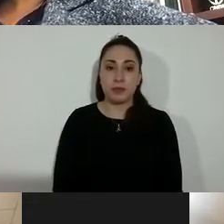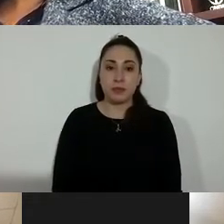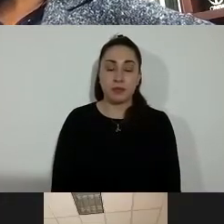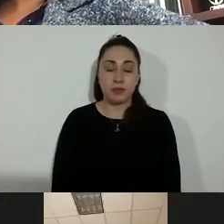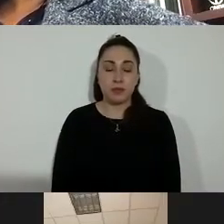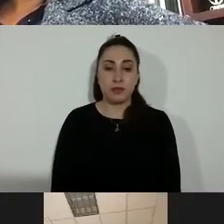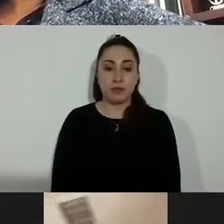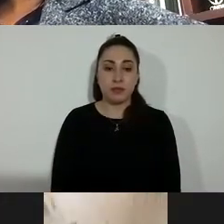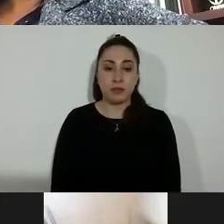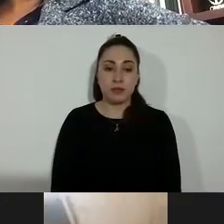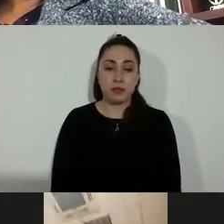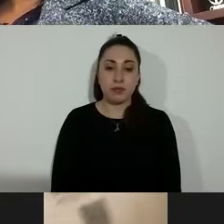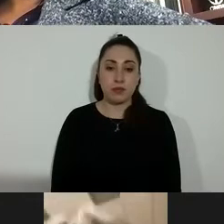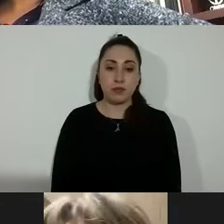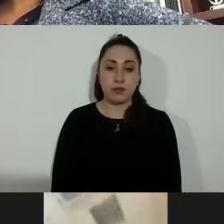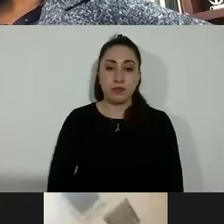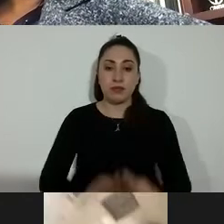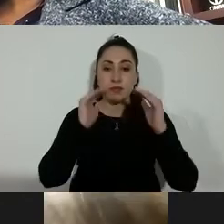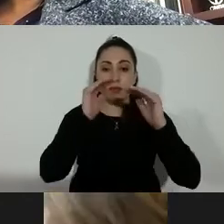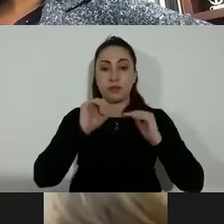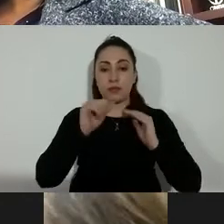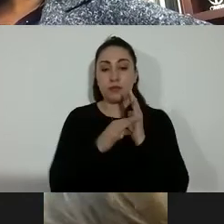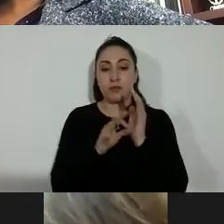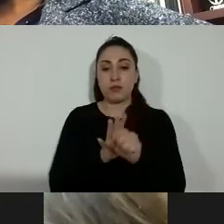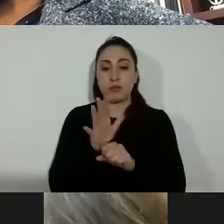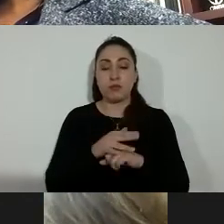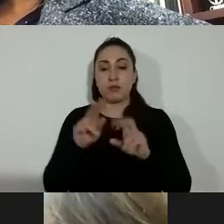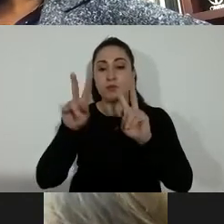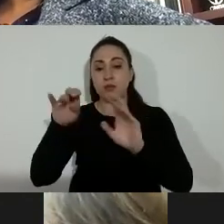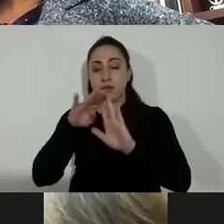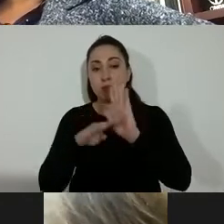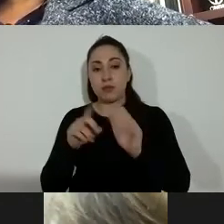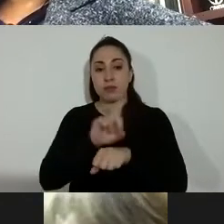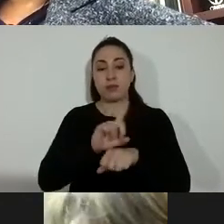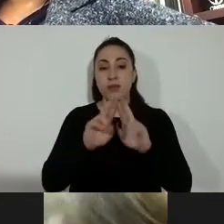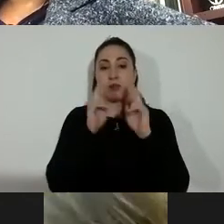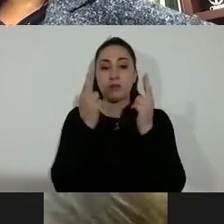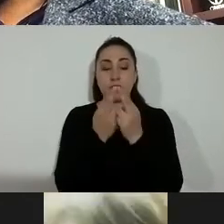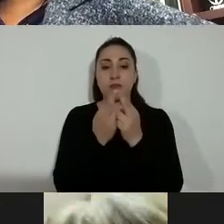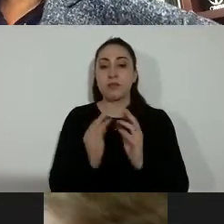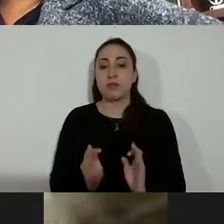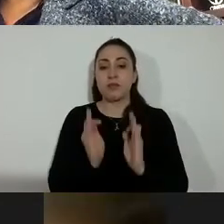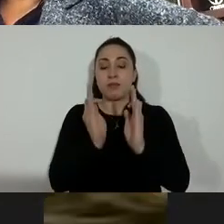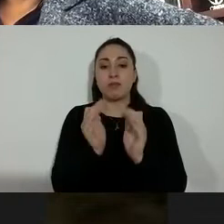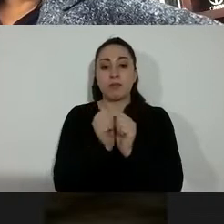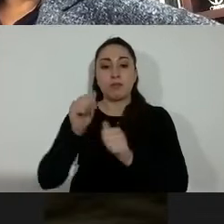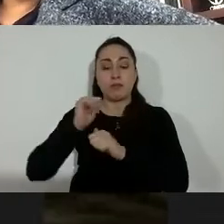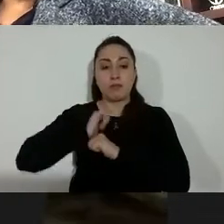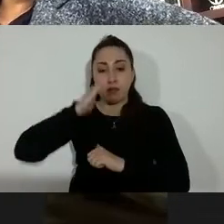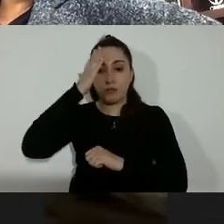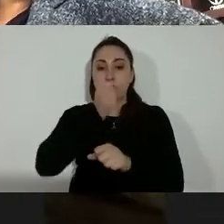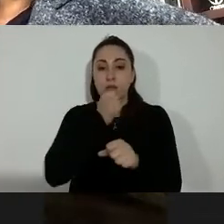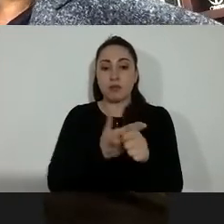Muchas gracias, secretario. El siguiente punto es relativo a la sesión ordinaria para la comparecencia del secretario de